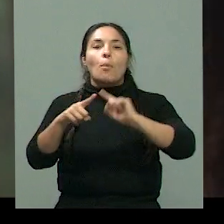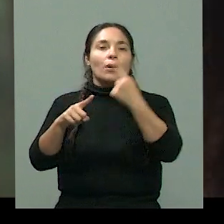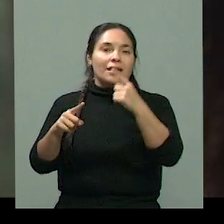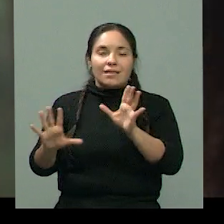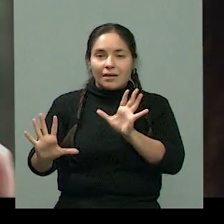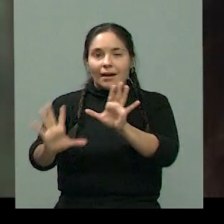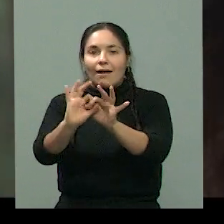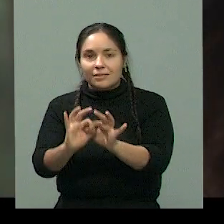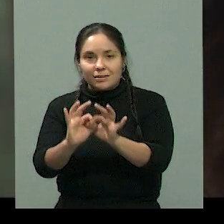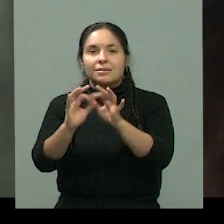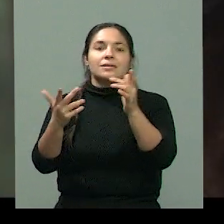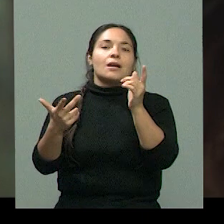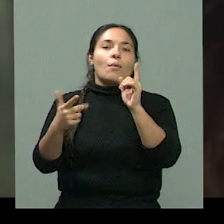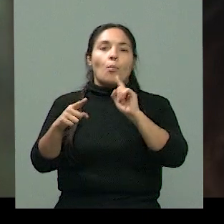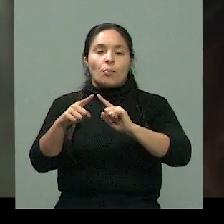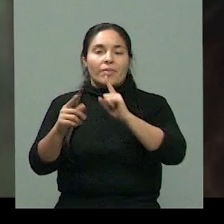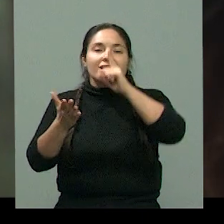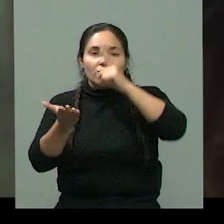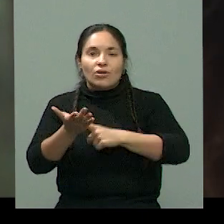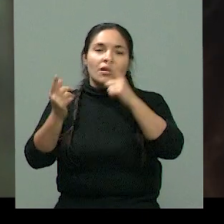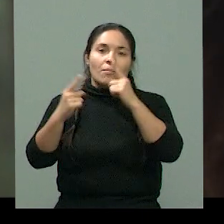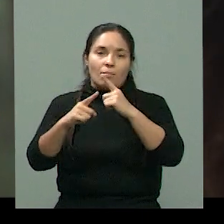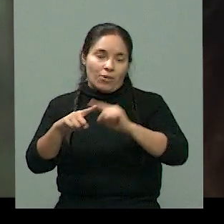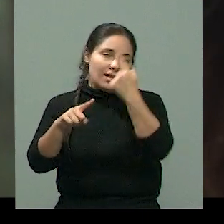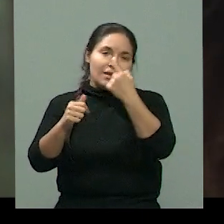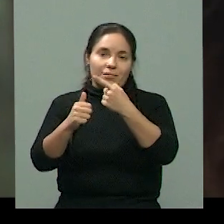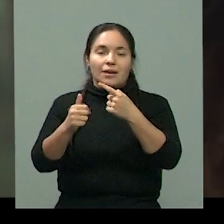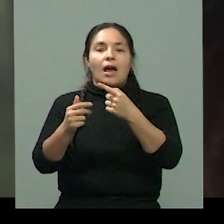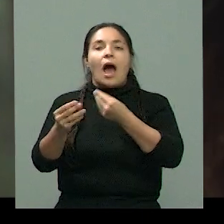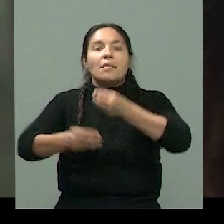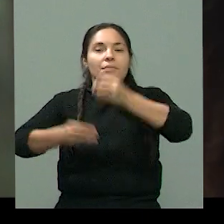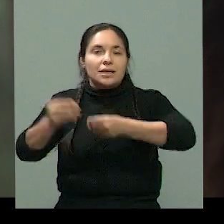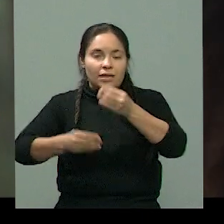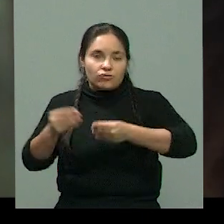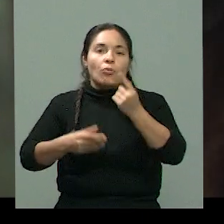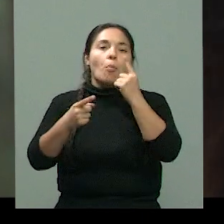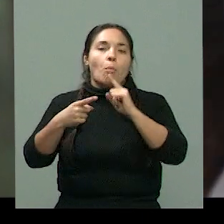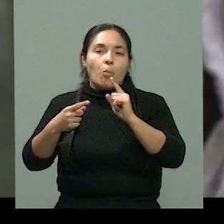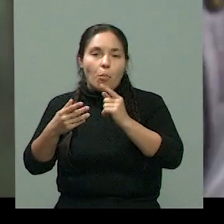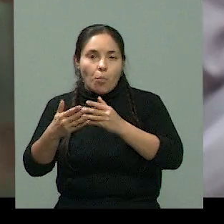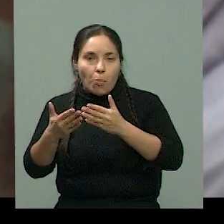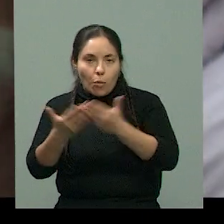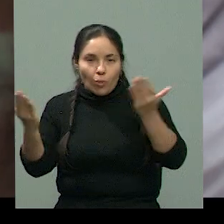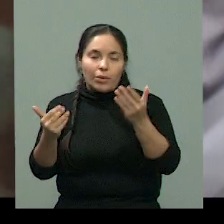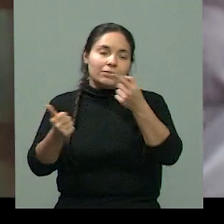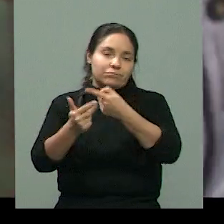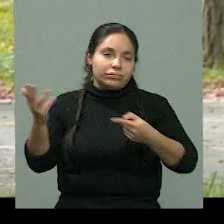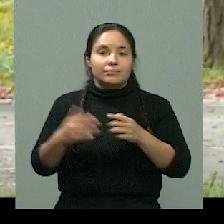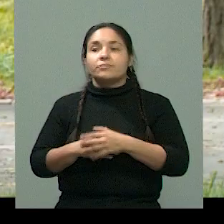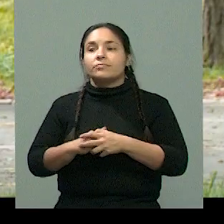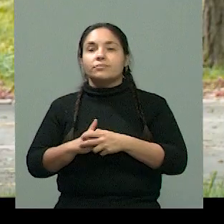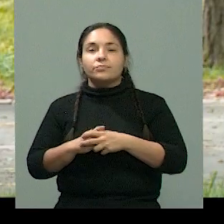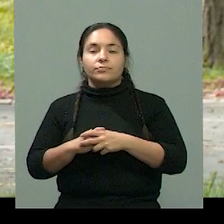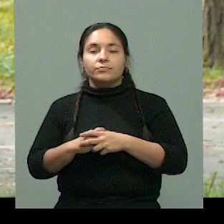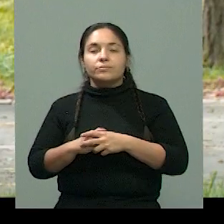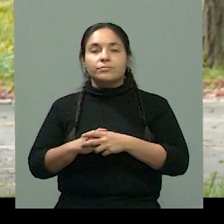política, gobernanza, políticas públicas, y administración pública propiamente, ¿no? Te pregunto esto porque